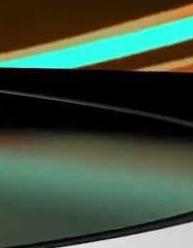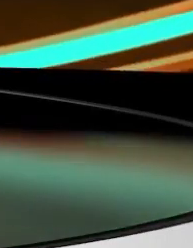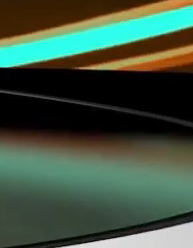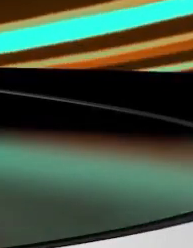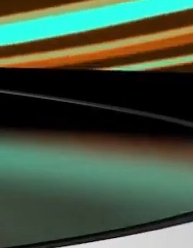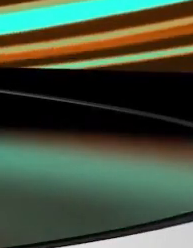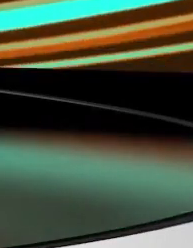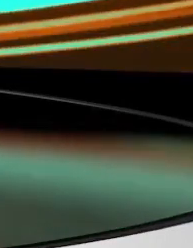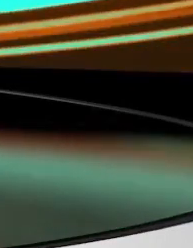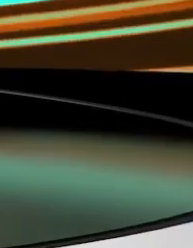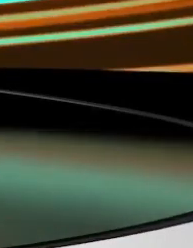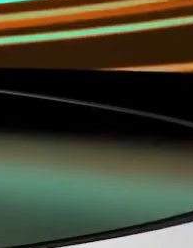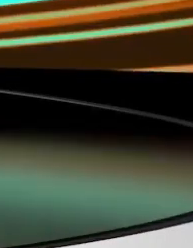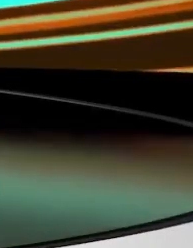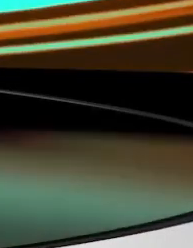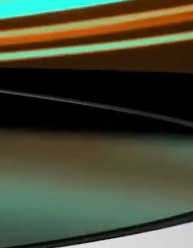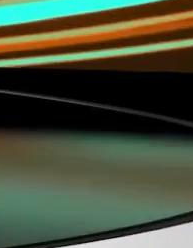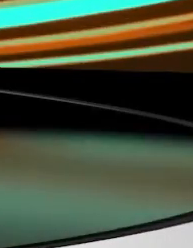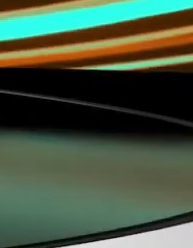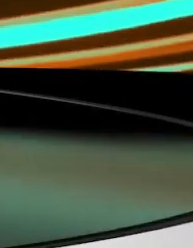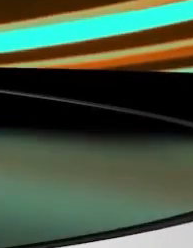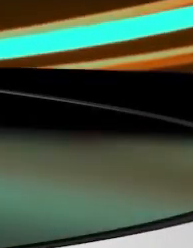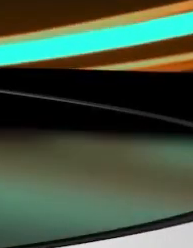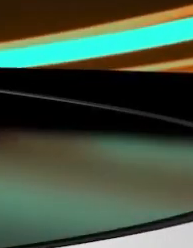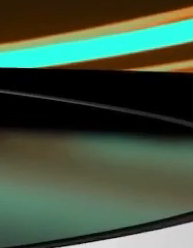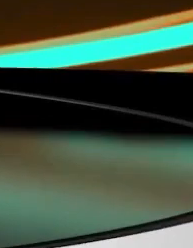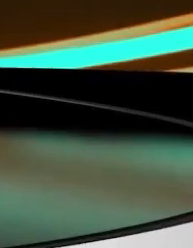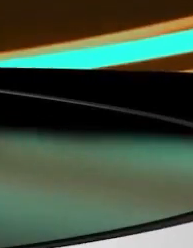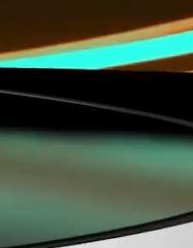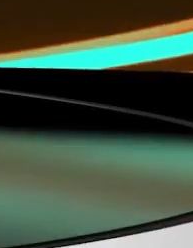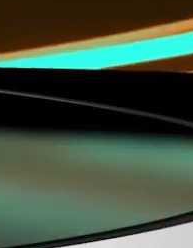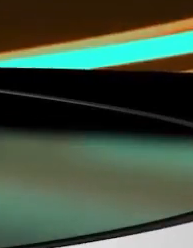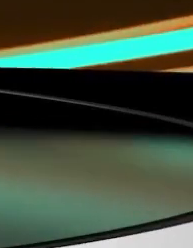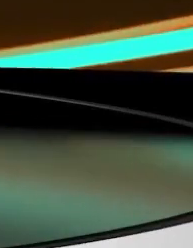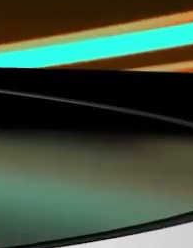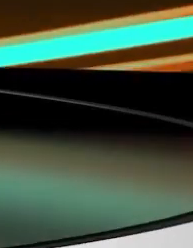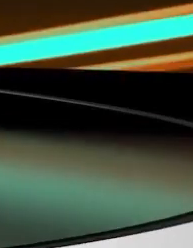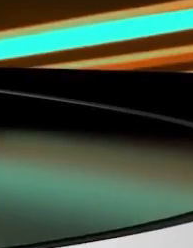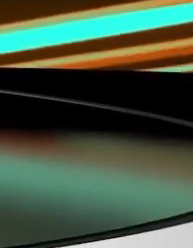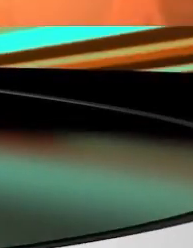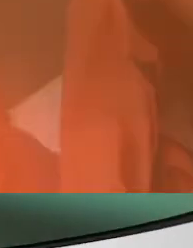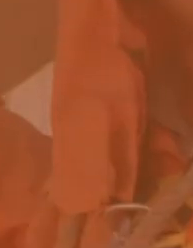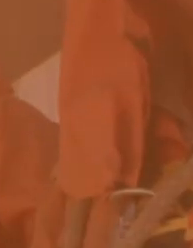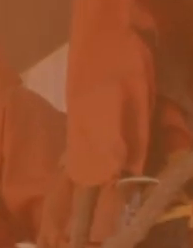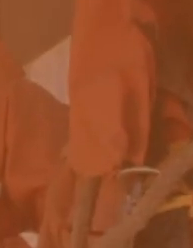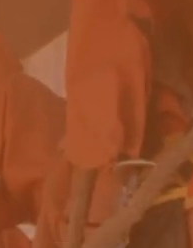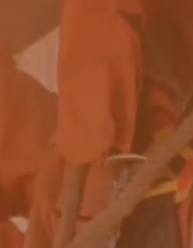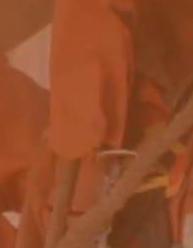Gracias a ustedes, gracias por la invitación. Bueno, gracias. Buenas tardes. Buenas tardes.